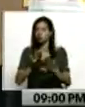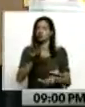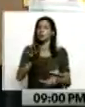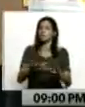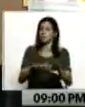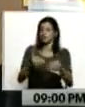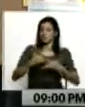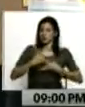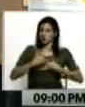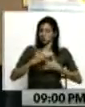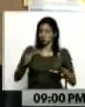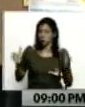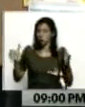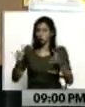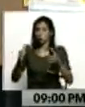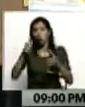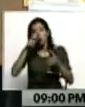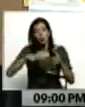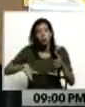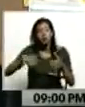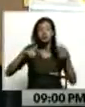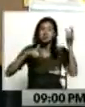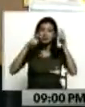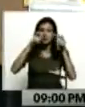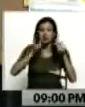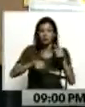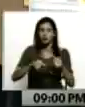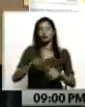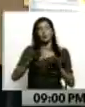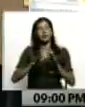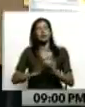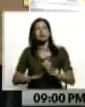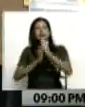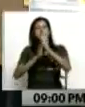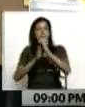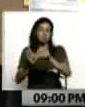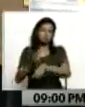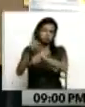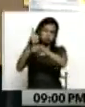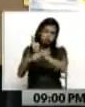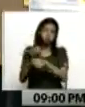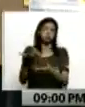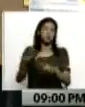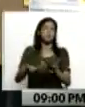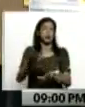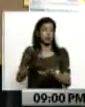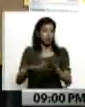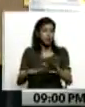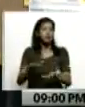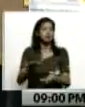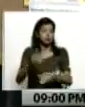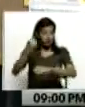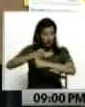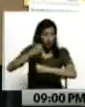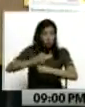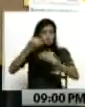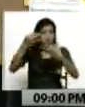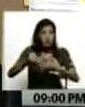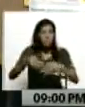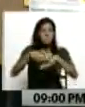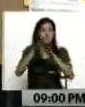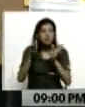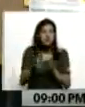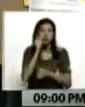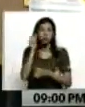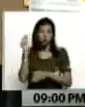ocurriendo Eso depende mucho de nuestra gente de nuestro pueblo Pero también depende mucho de los liderazgos también depende mucho de